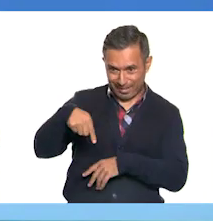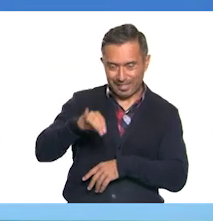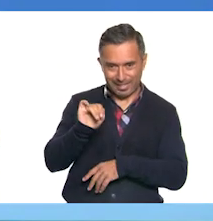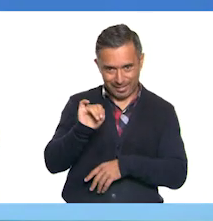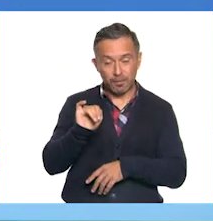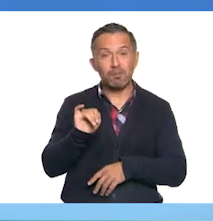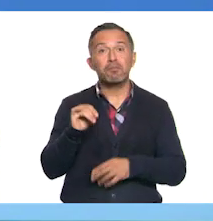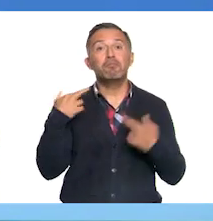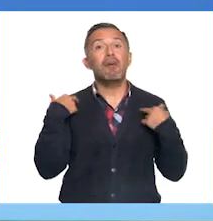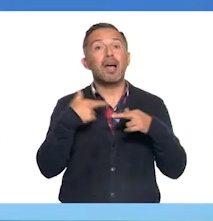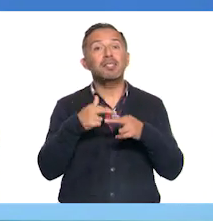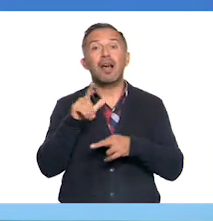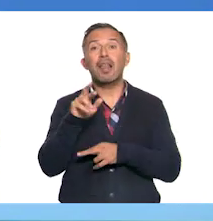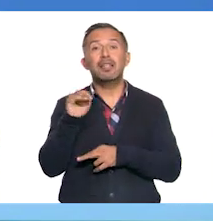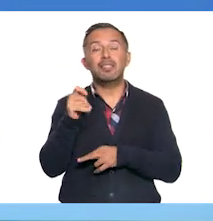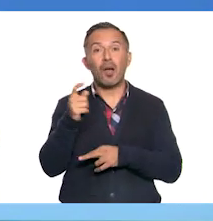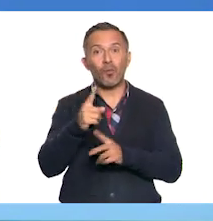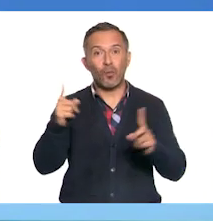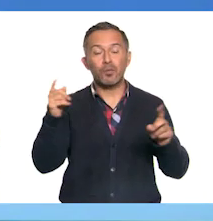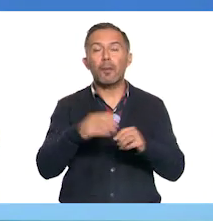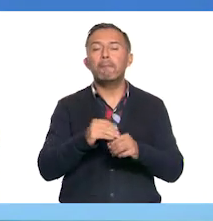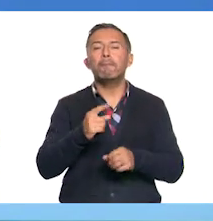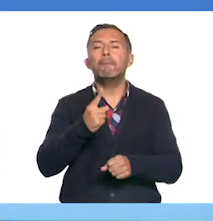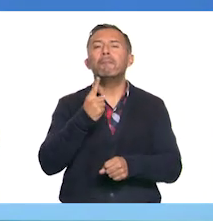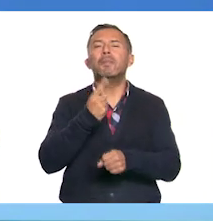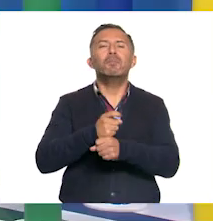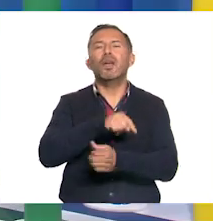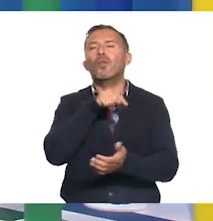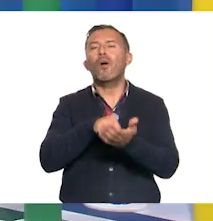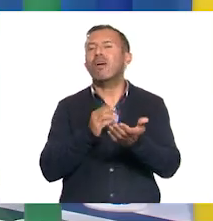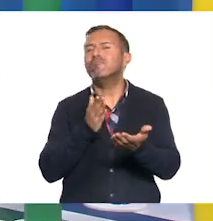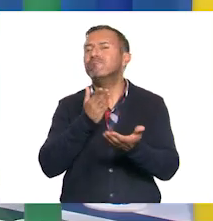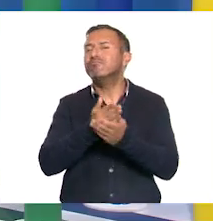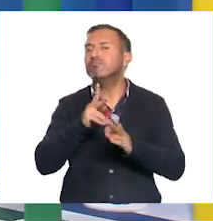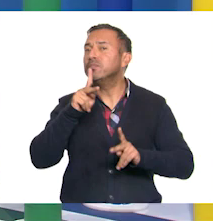Larisa, la primera parada es...